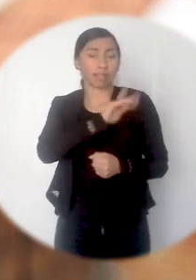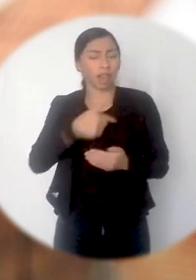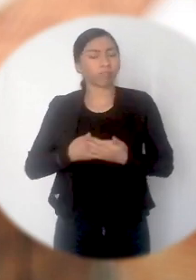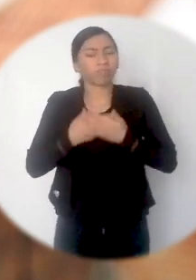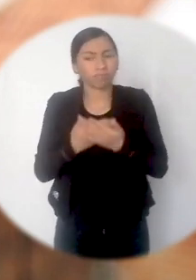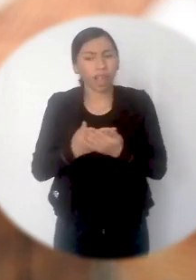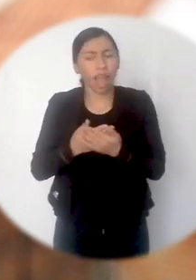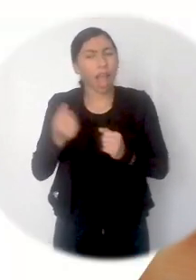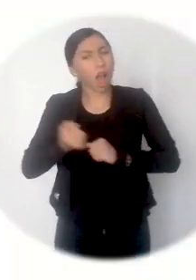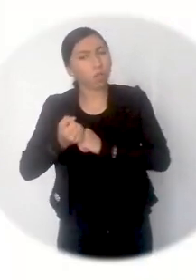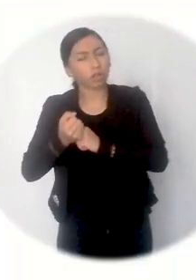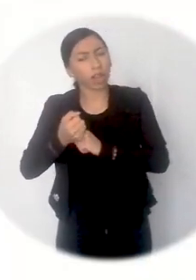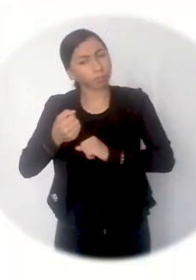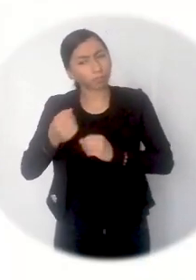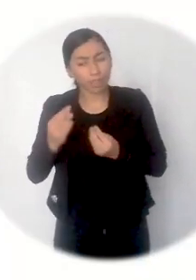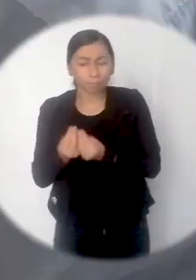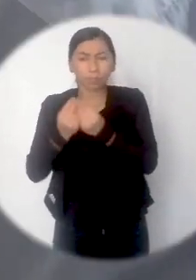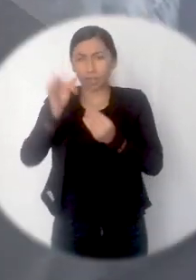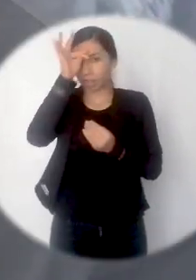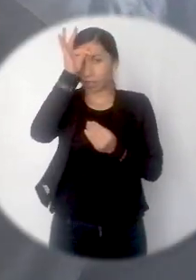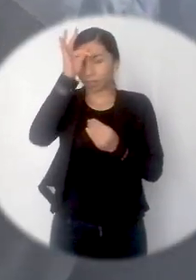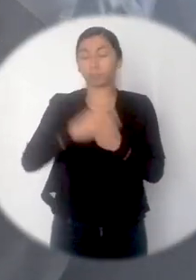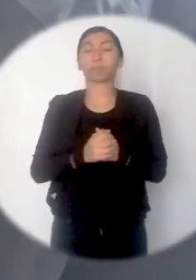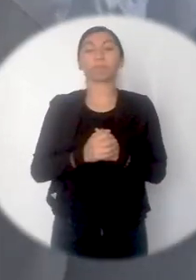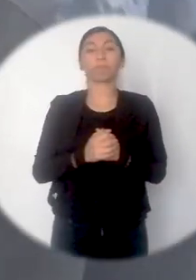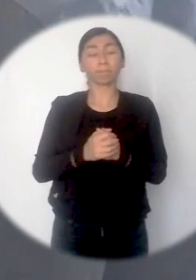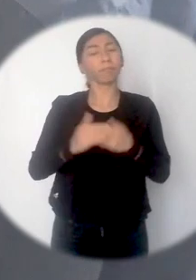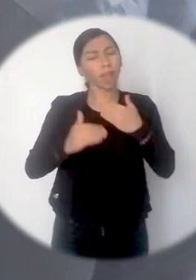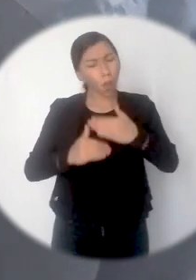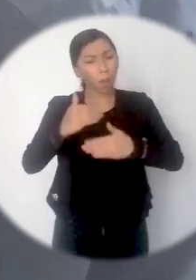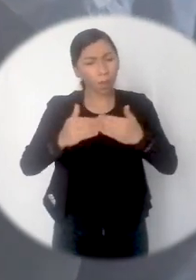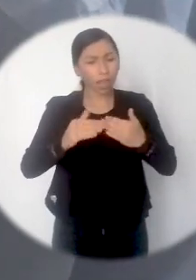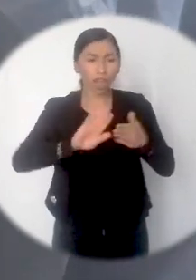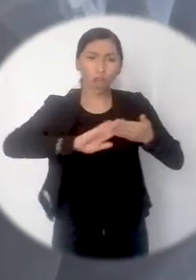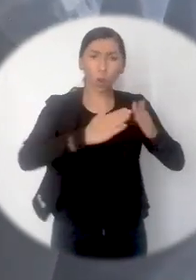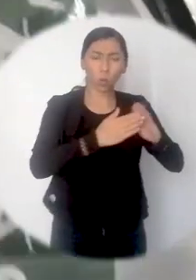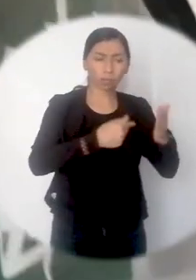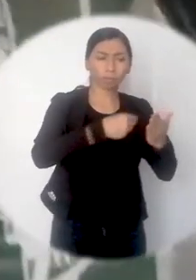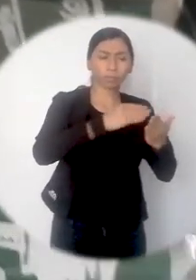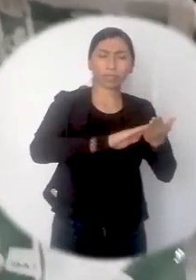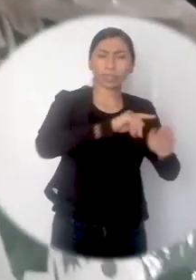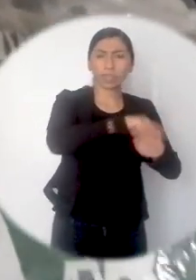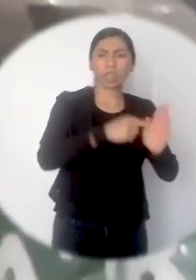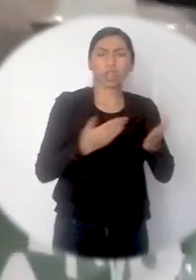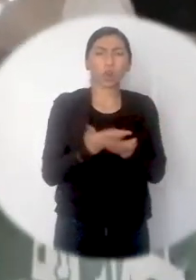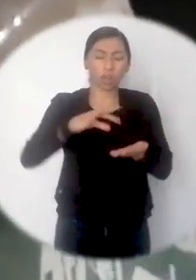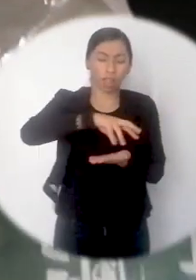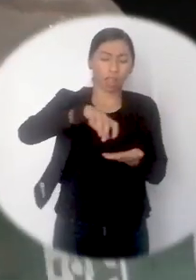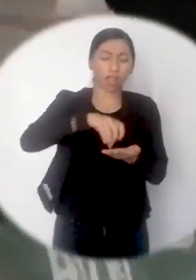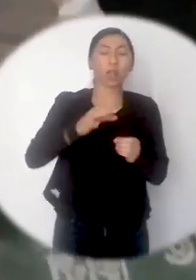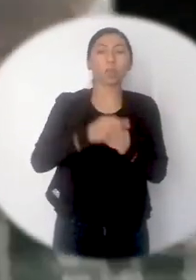de la alcaldía municipal. La Unidad para las Víctimas continúa el proceso de reparación colectiva en los municipios de